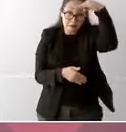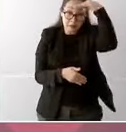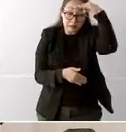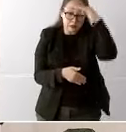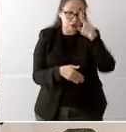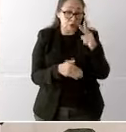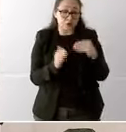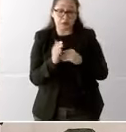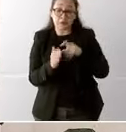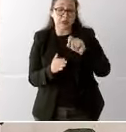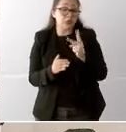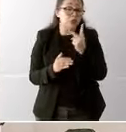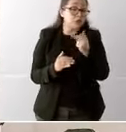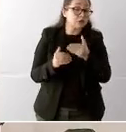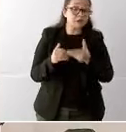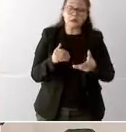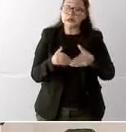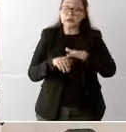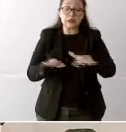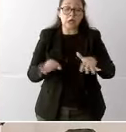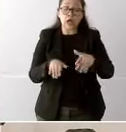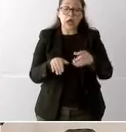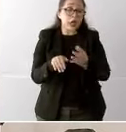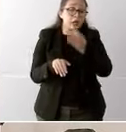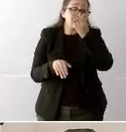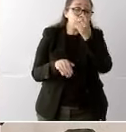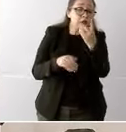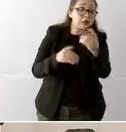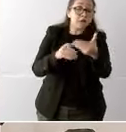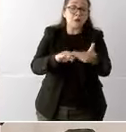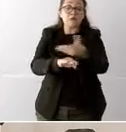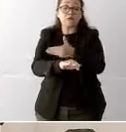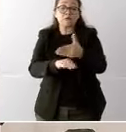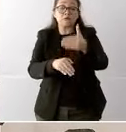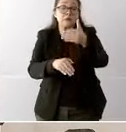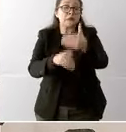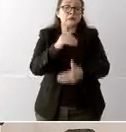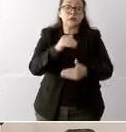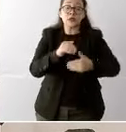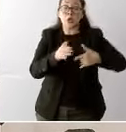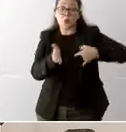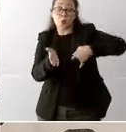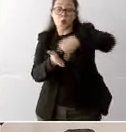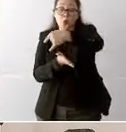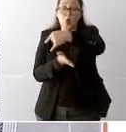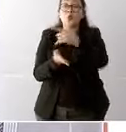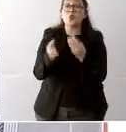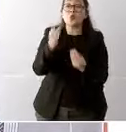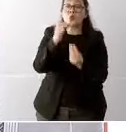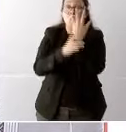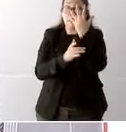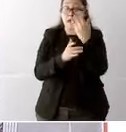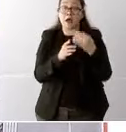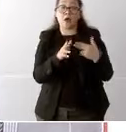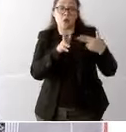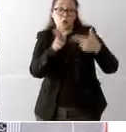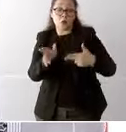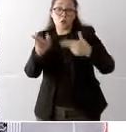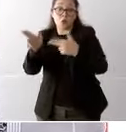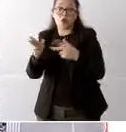terminar de construirse la nueva vía de Salina Cruz